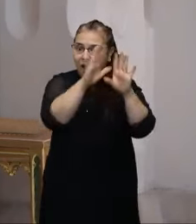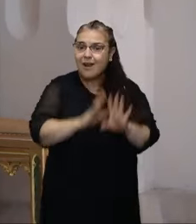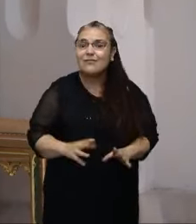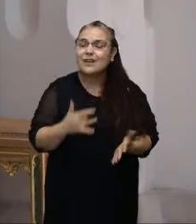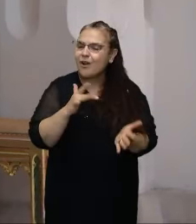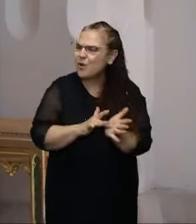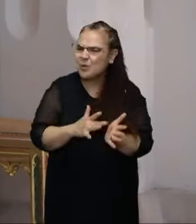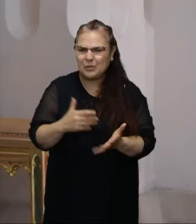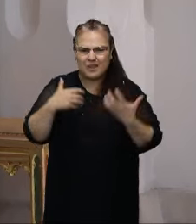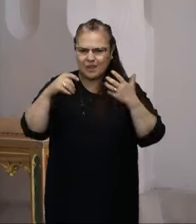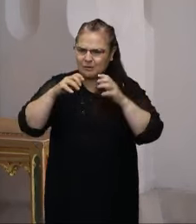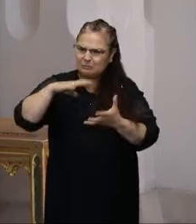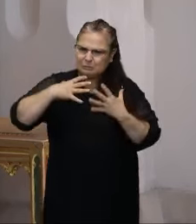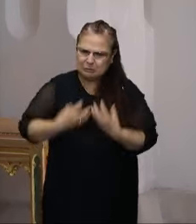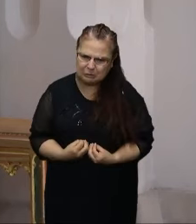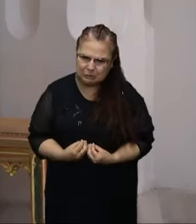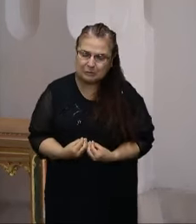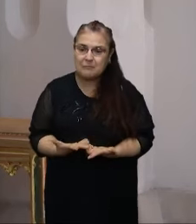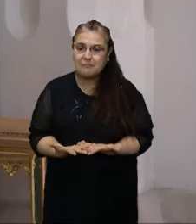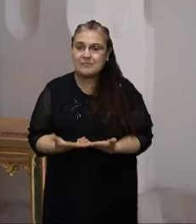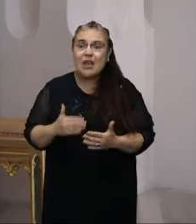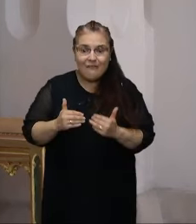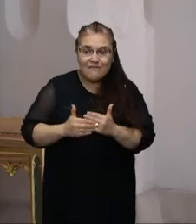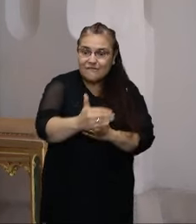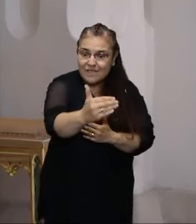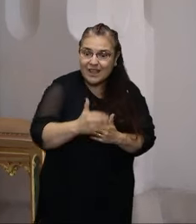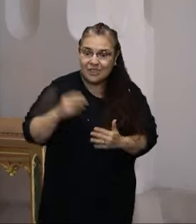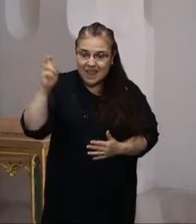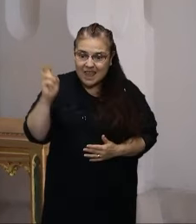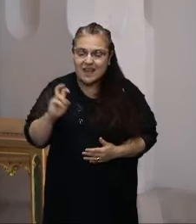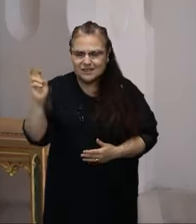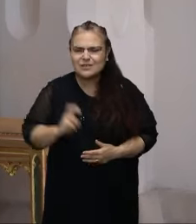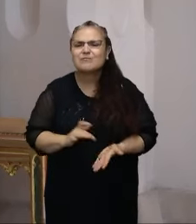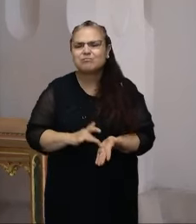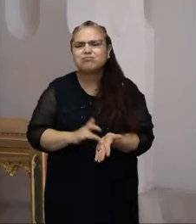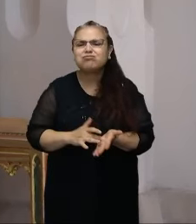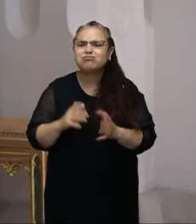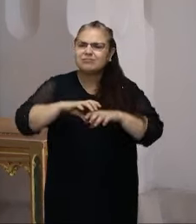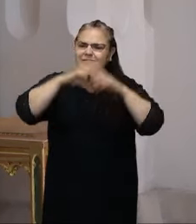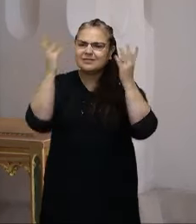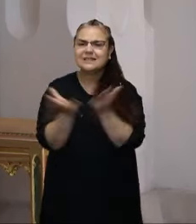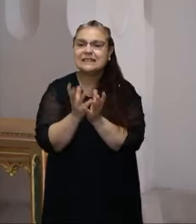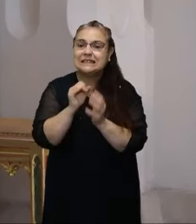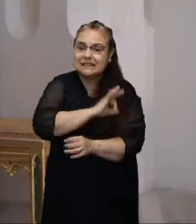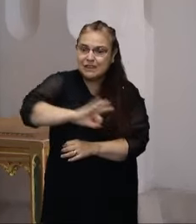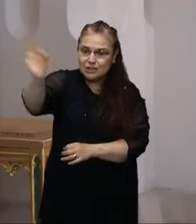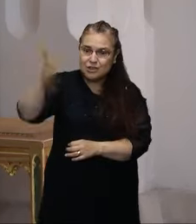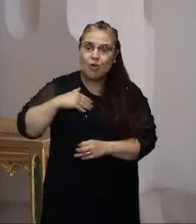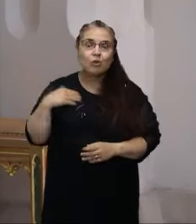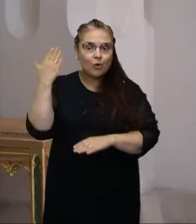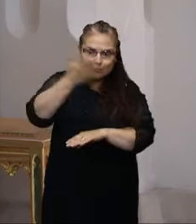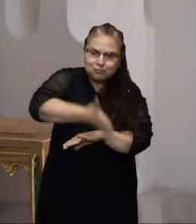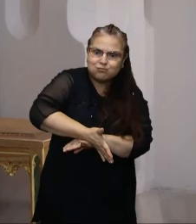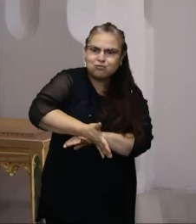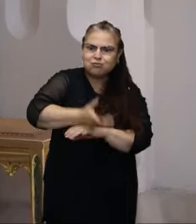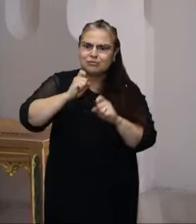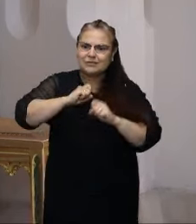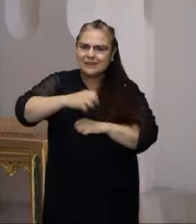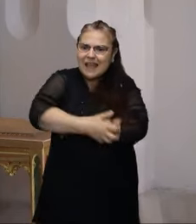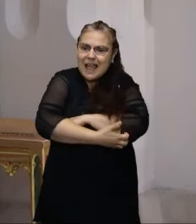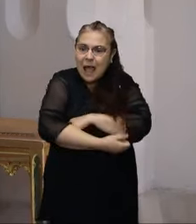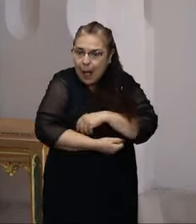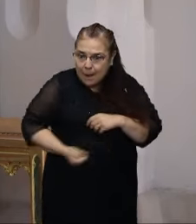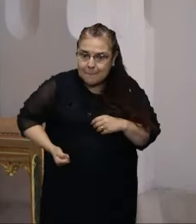día de amargura. Vienen días, oráculo del Señor Dios, en que enviaré hambre al país, no hambre de